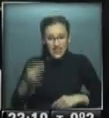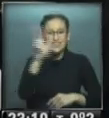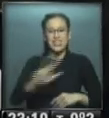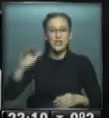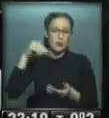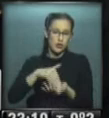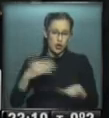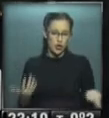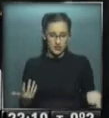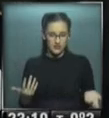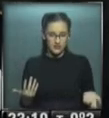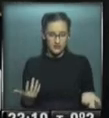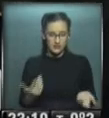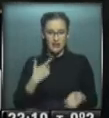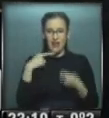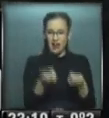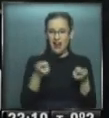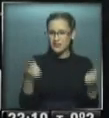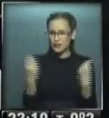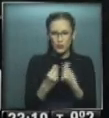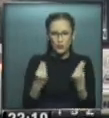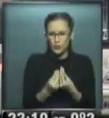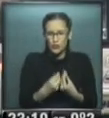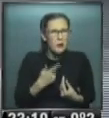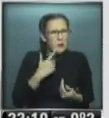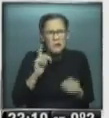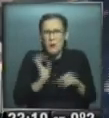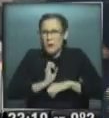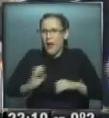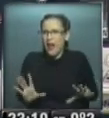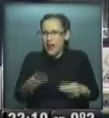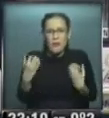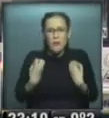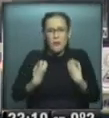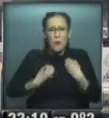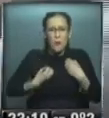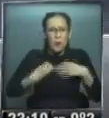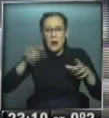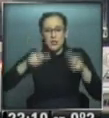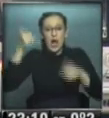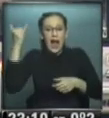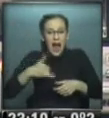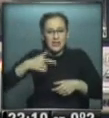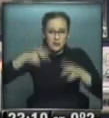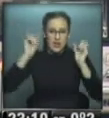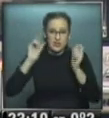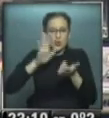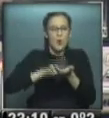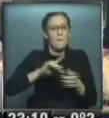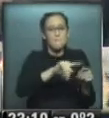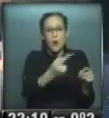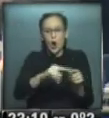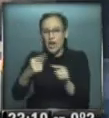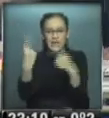en general una contratación que yo he dicho, creo que bien, es espantosa, porque para cualquiera que tenga algo de experiencia en políticas públicas, en contratación de